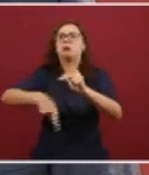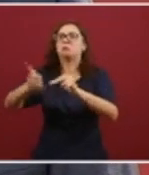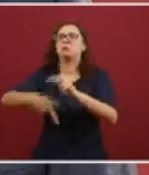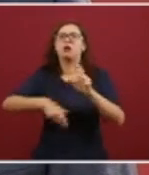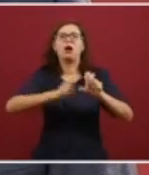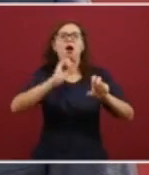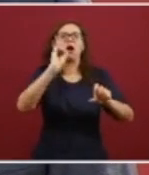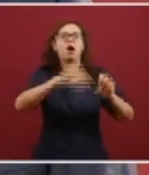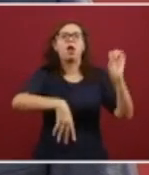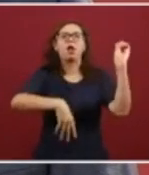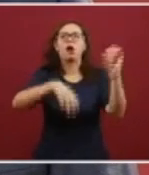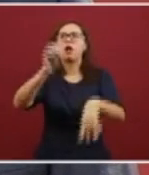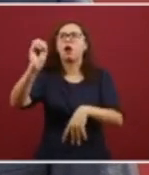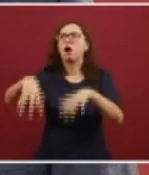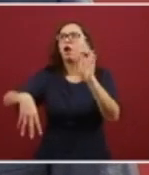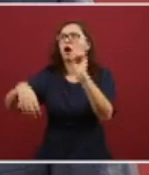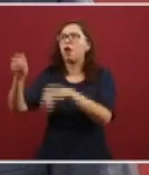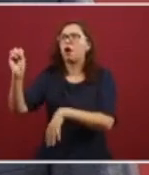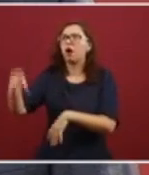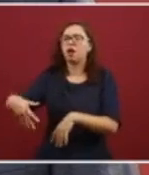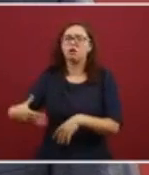tiradas.